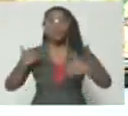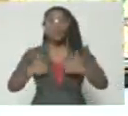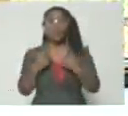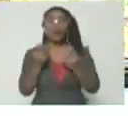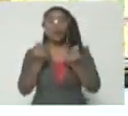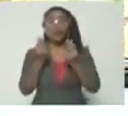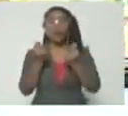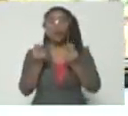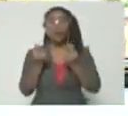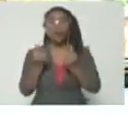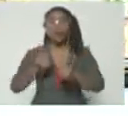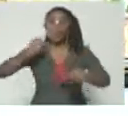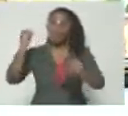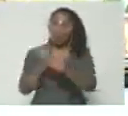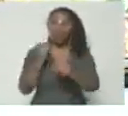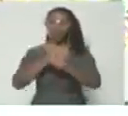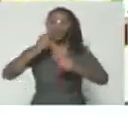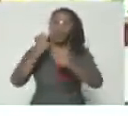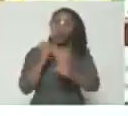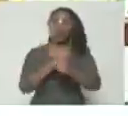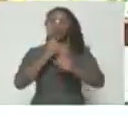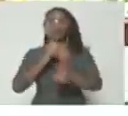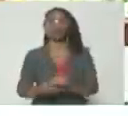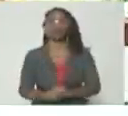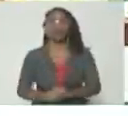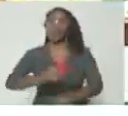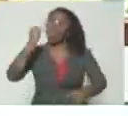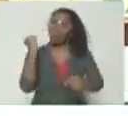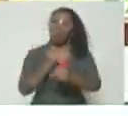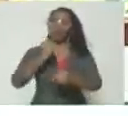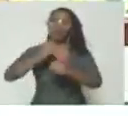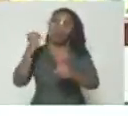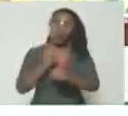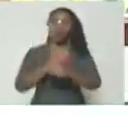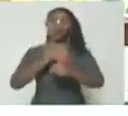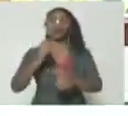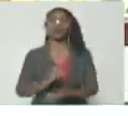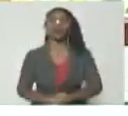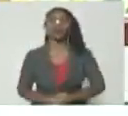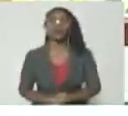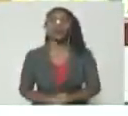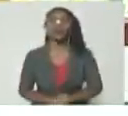economía. Trabajando. Trabajo y más trabajo.